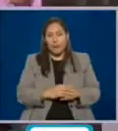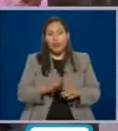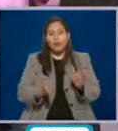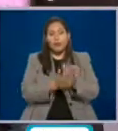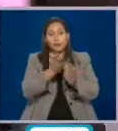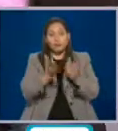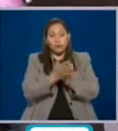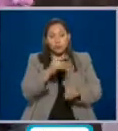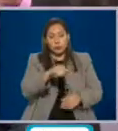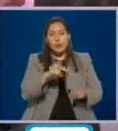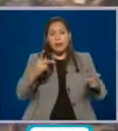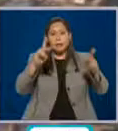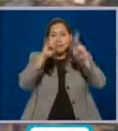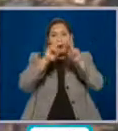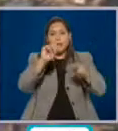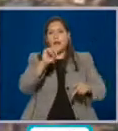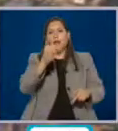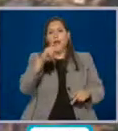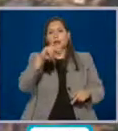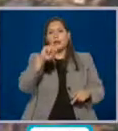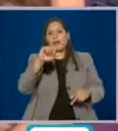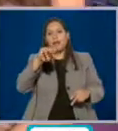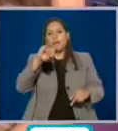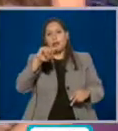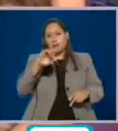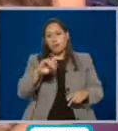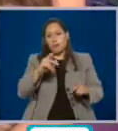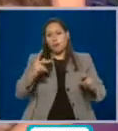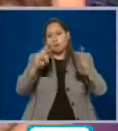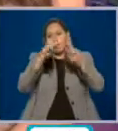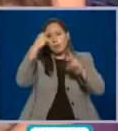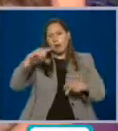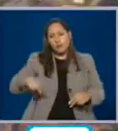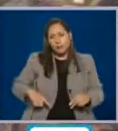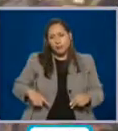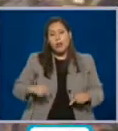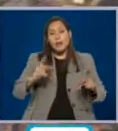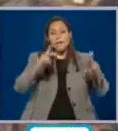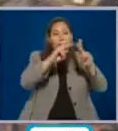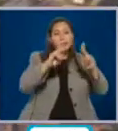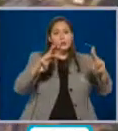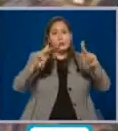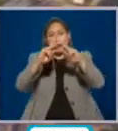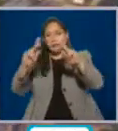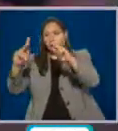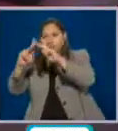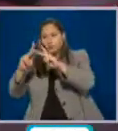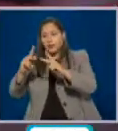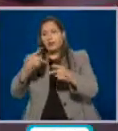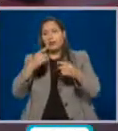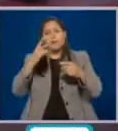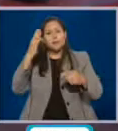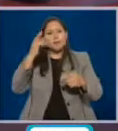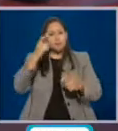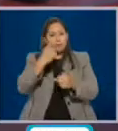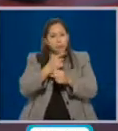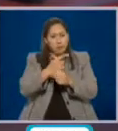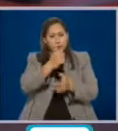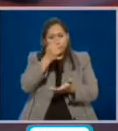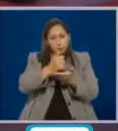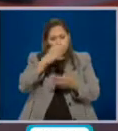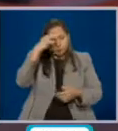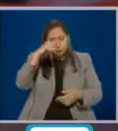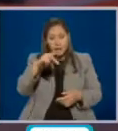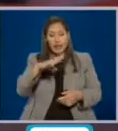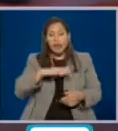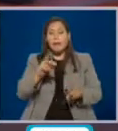Construyen ahí el Palacio del Ayuntamiento, varios palacios principales de la Ciudad de México y en medio la plaza. Y en la plaza,